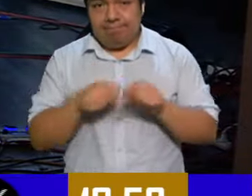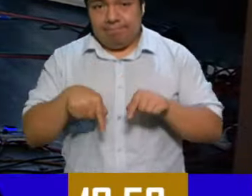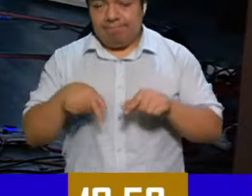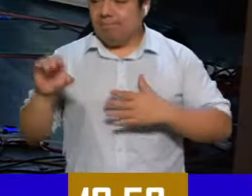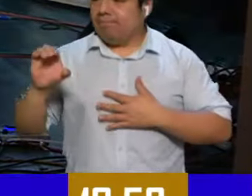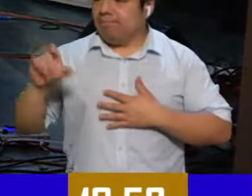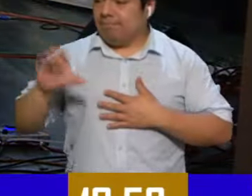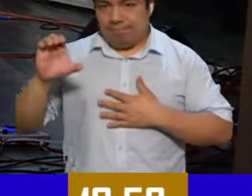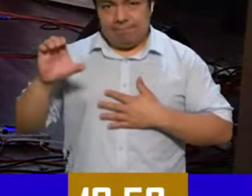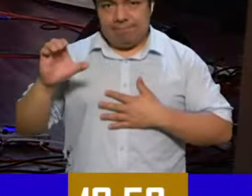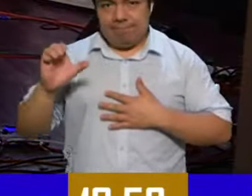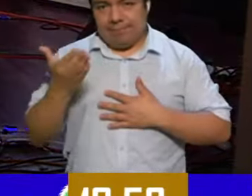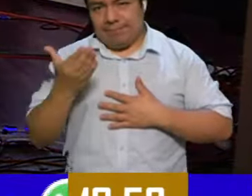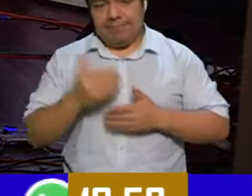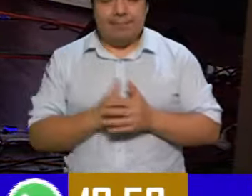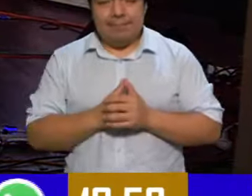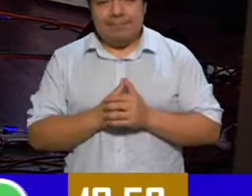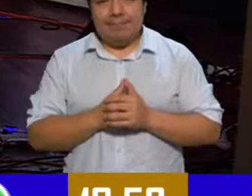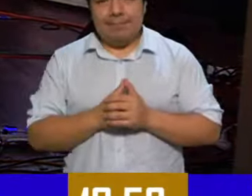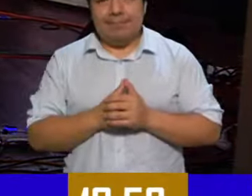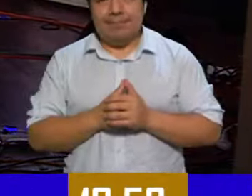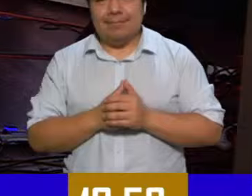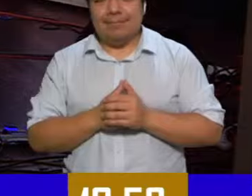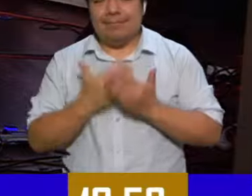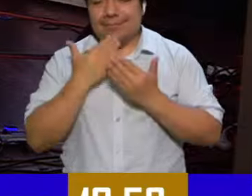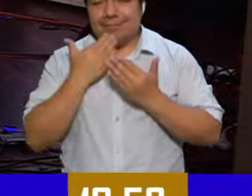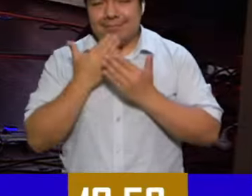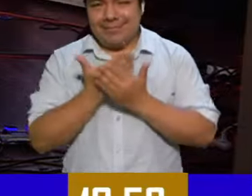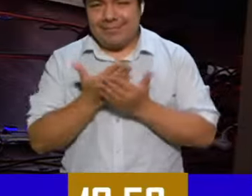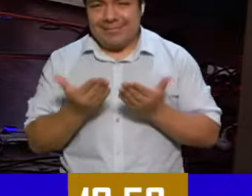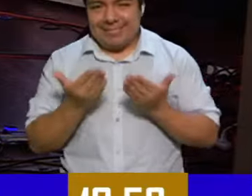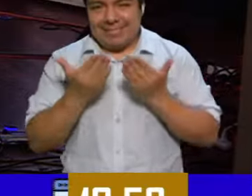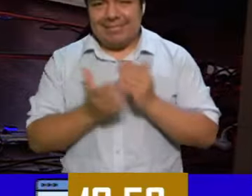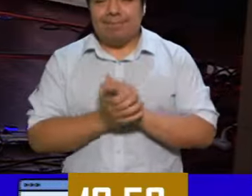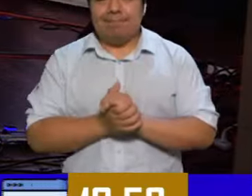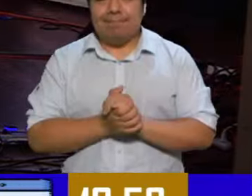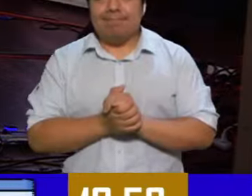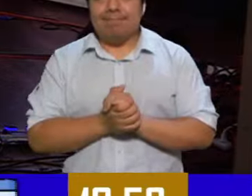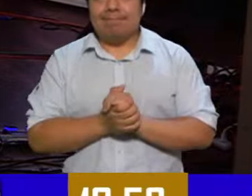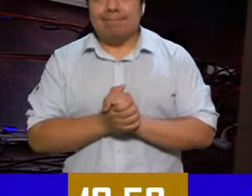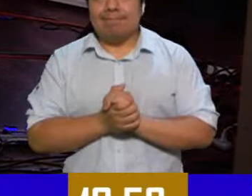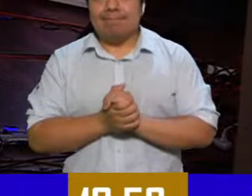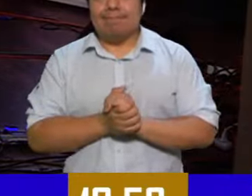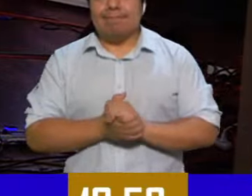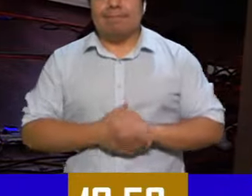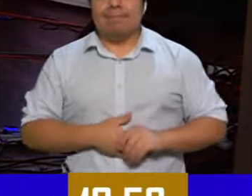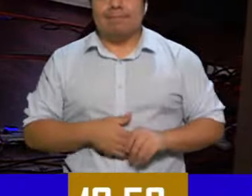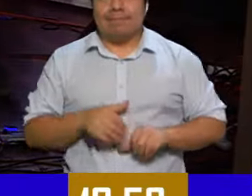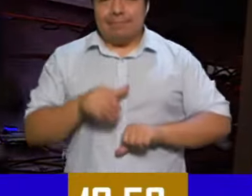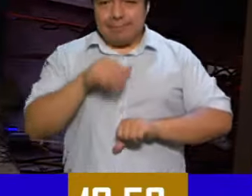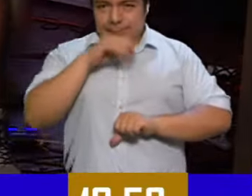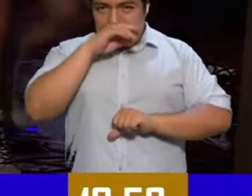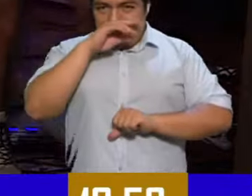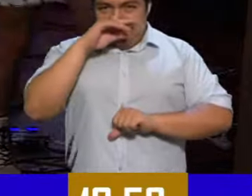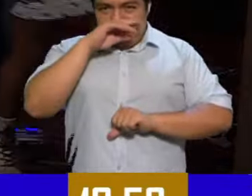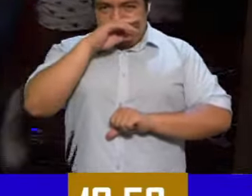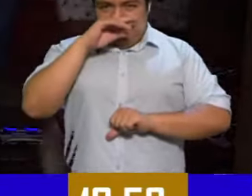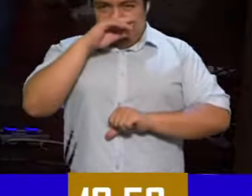quién? Capital. ¿Por cuál? ¡Venga! Yeah. Bloody Nightmare. Yeah.